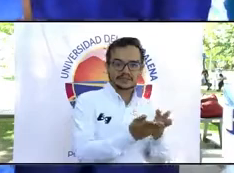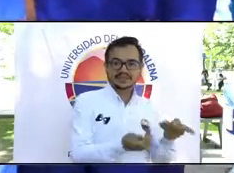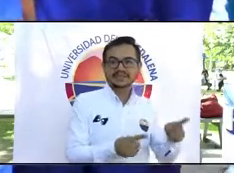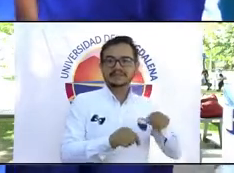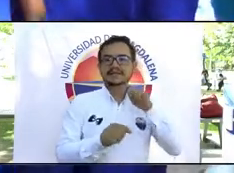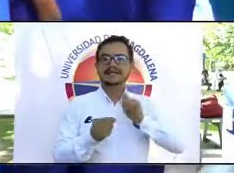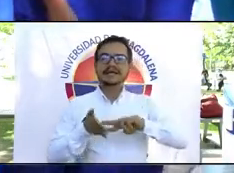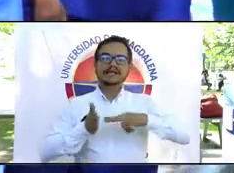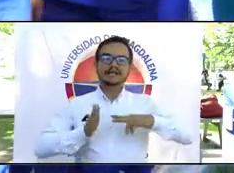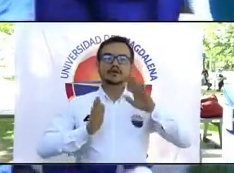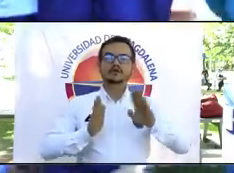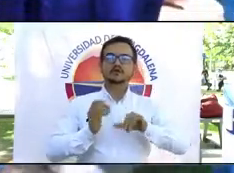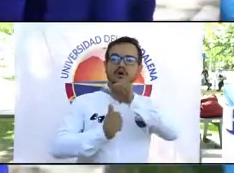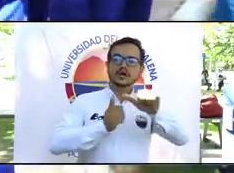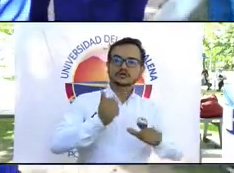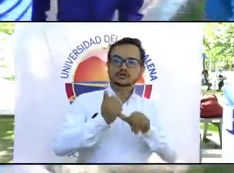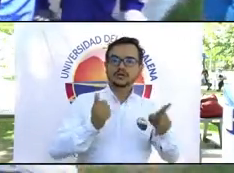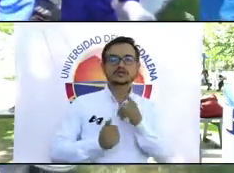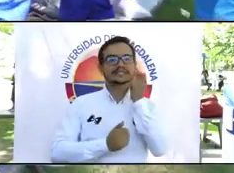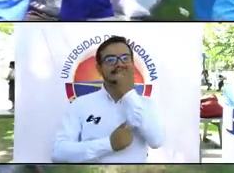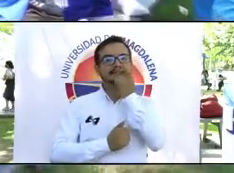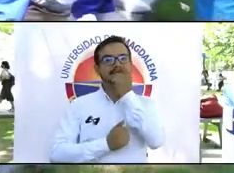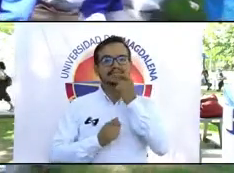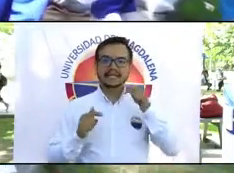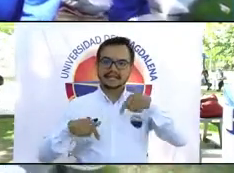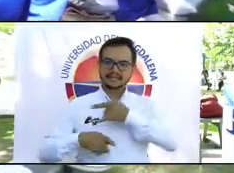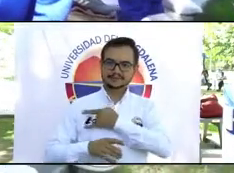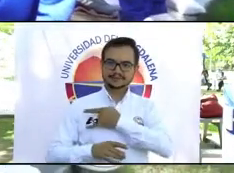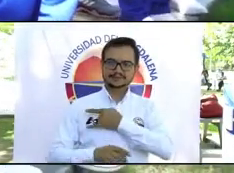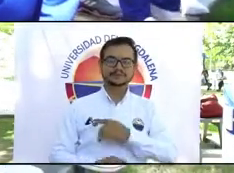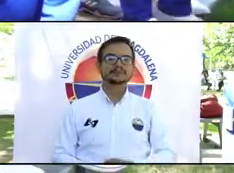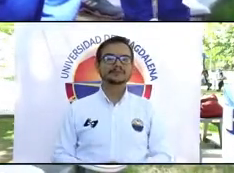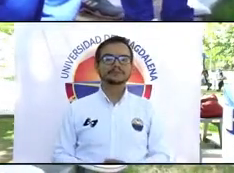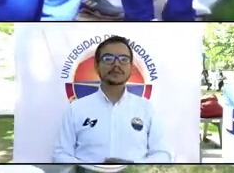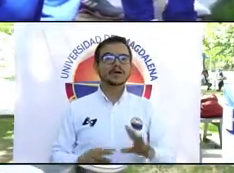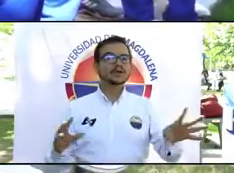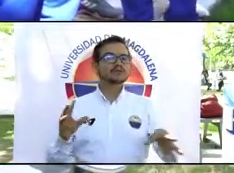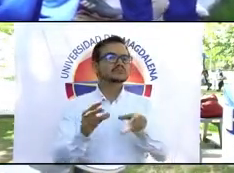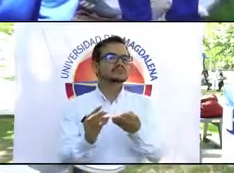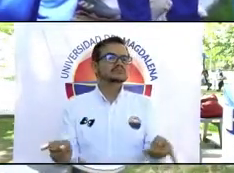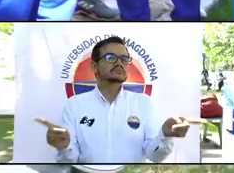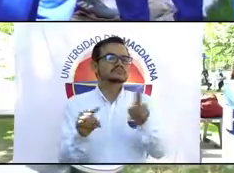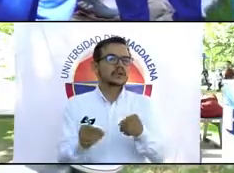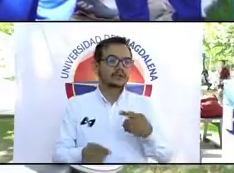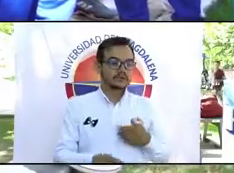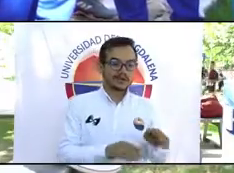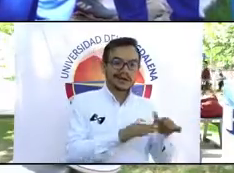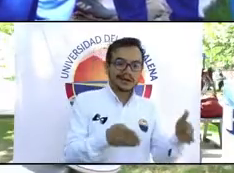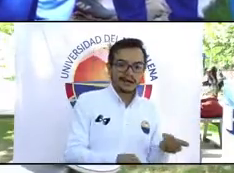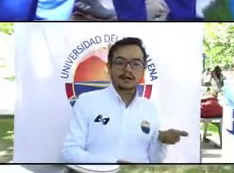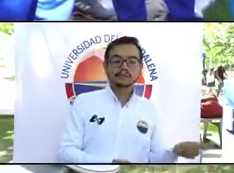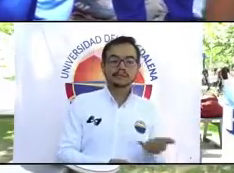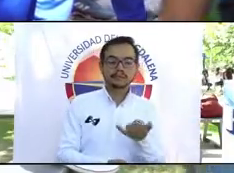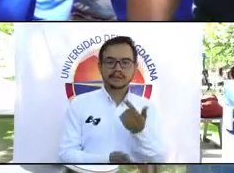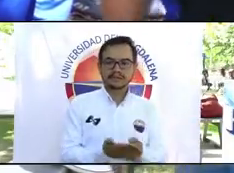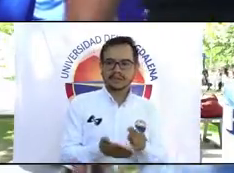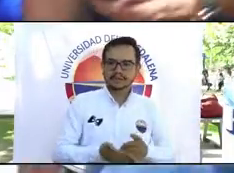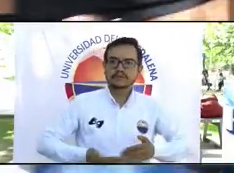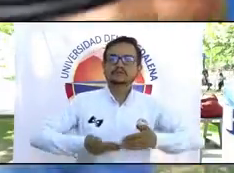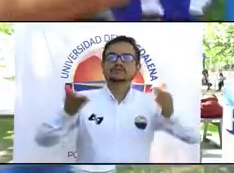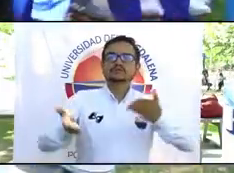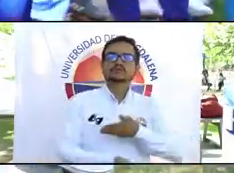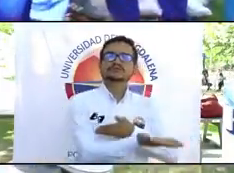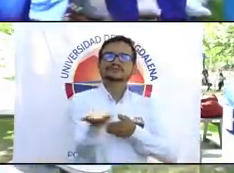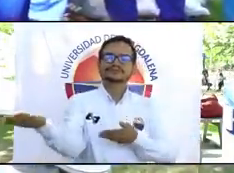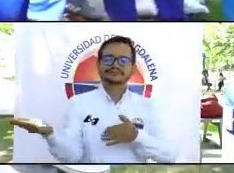técnico laboral en auxiliar de salud oral en la Alma Mater. Asimismo, son objetos que se ponen al servicio de la comunidad universitaria